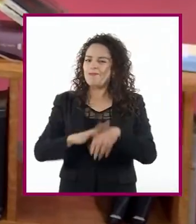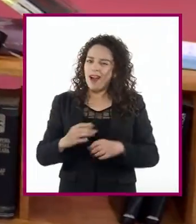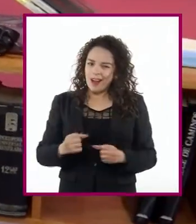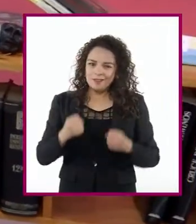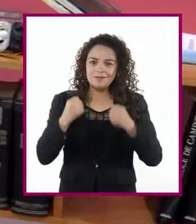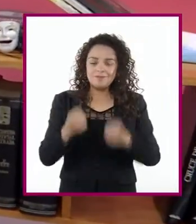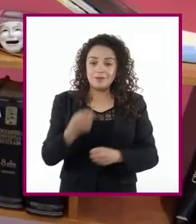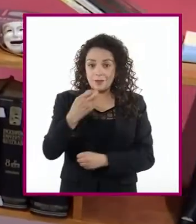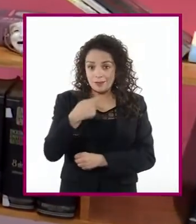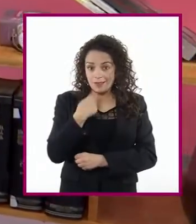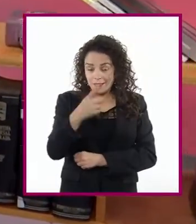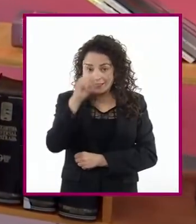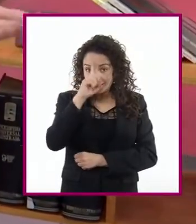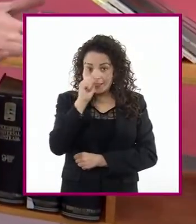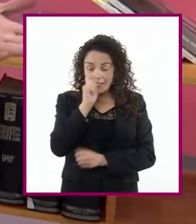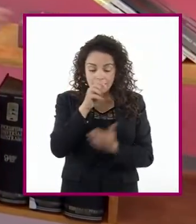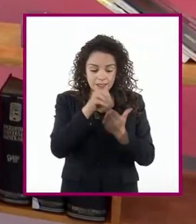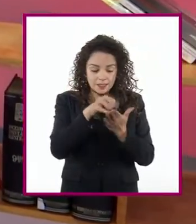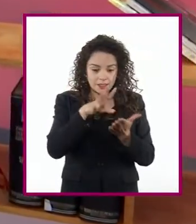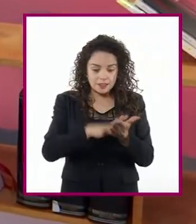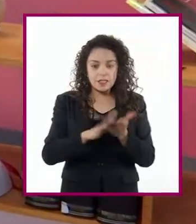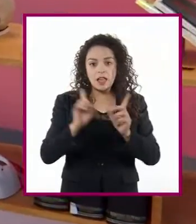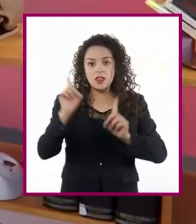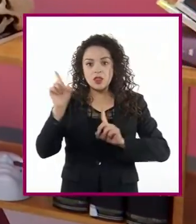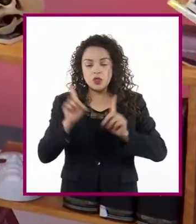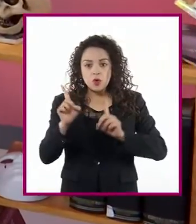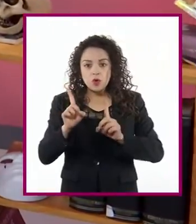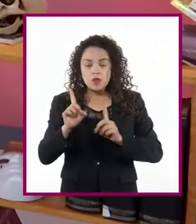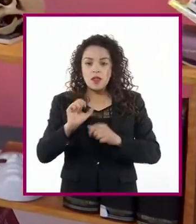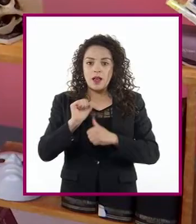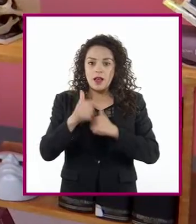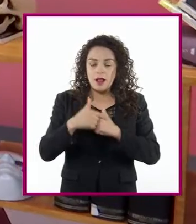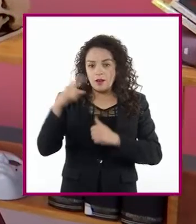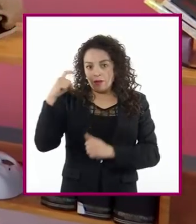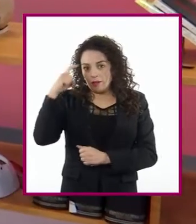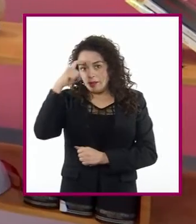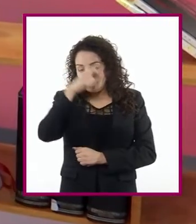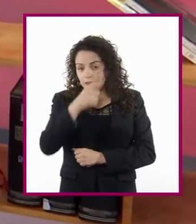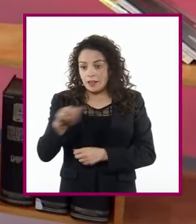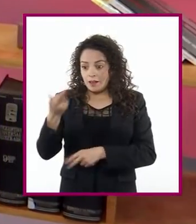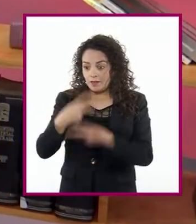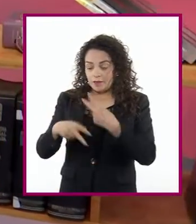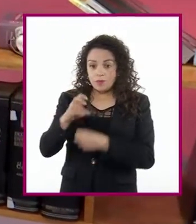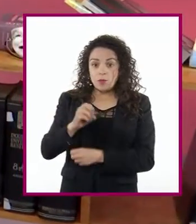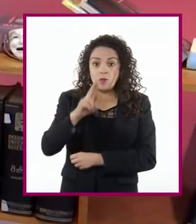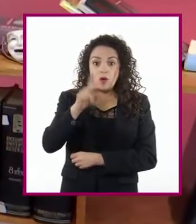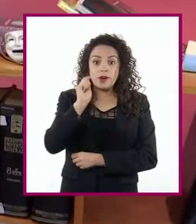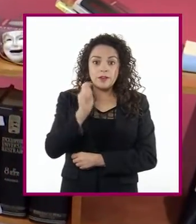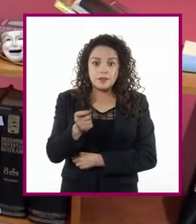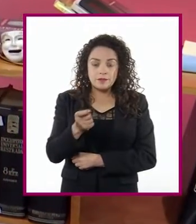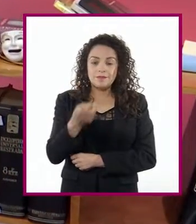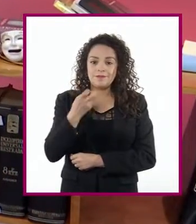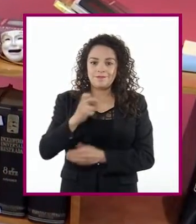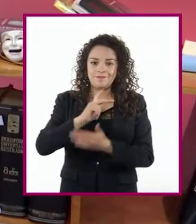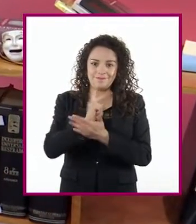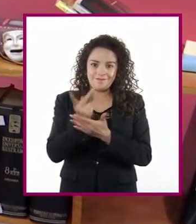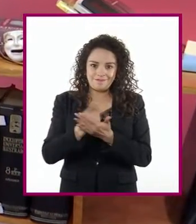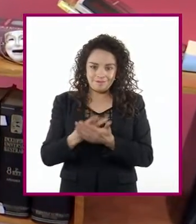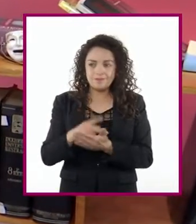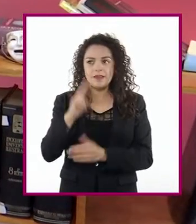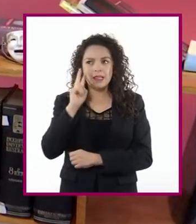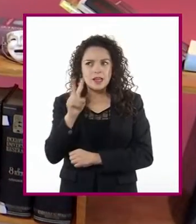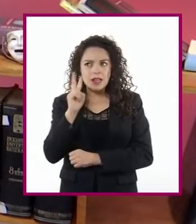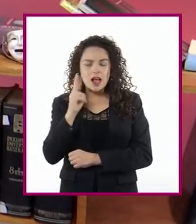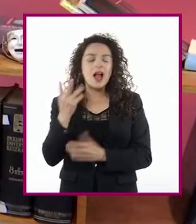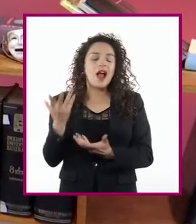les recomiendo llevar un registro de las dudas, inquietudes o dificultades que surjan durante el planteamiento de la sesión, pues muchas de estas